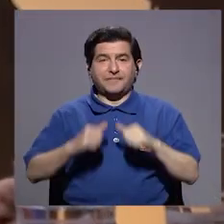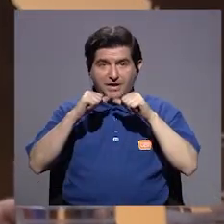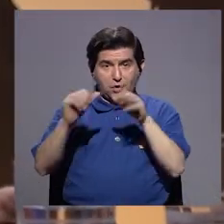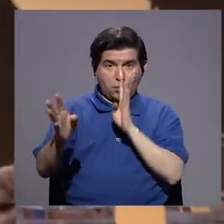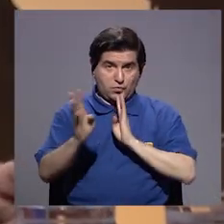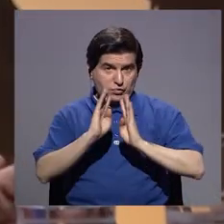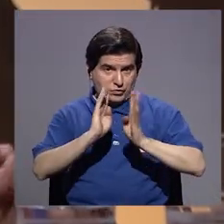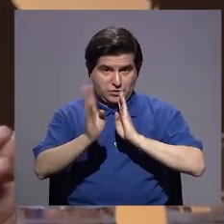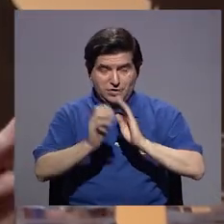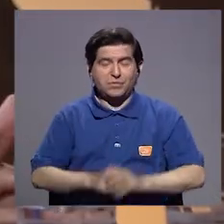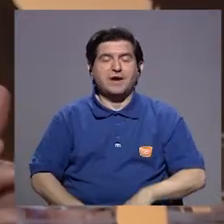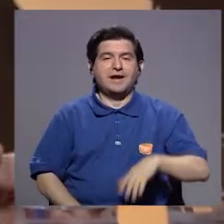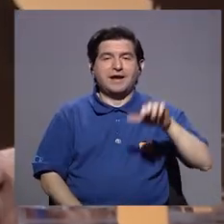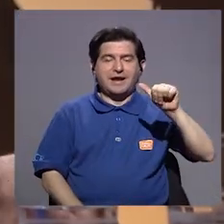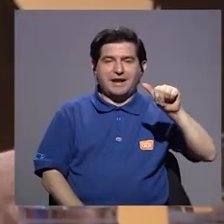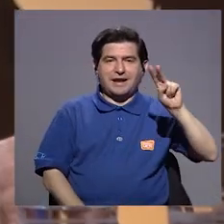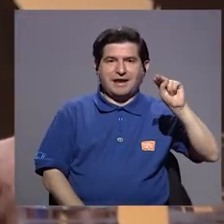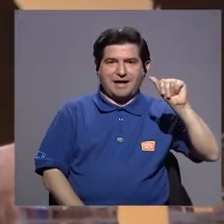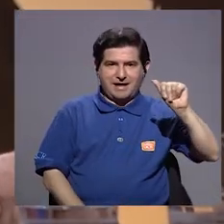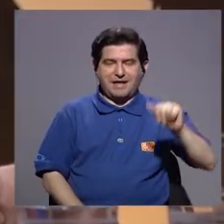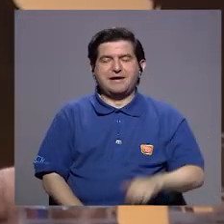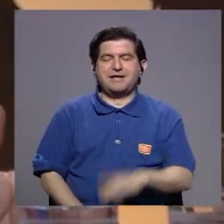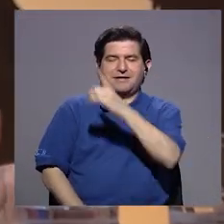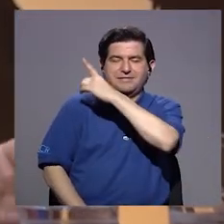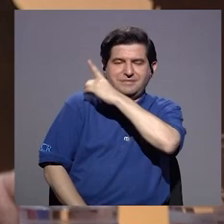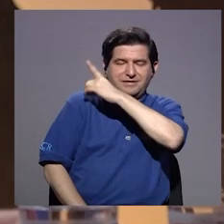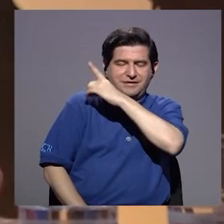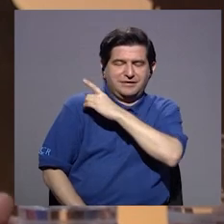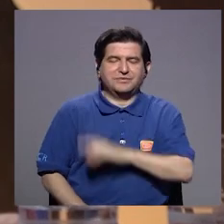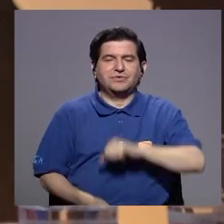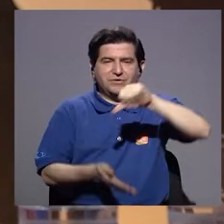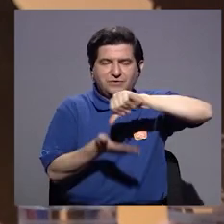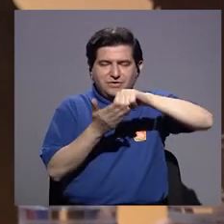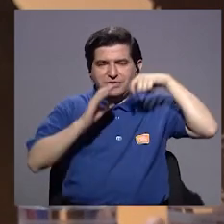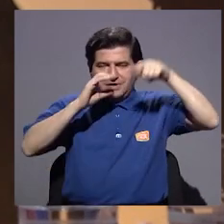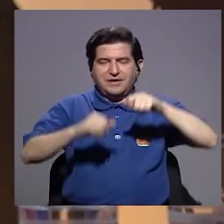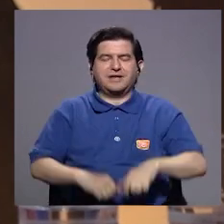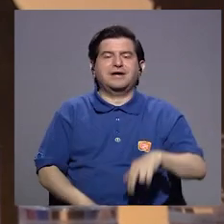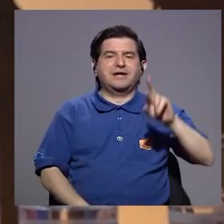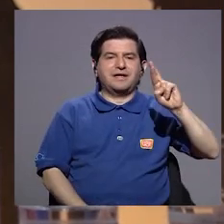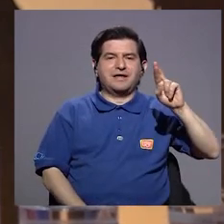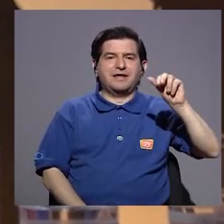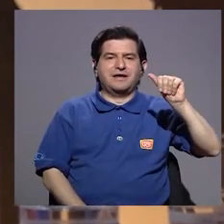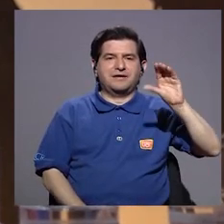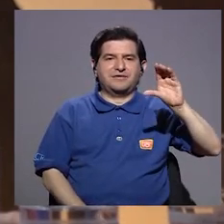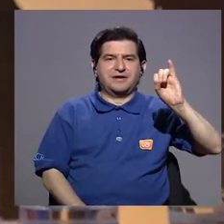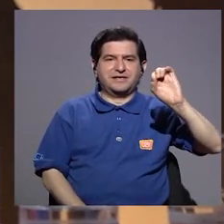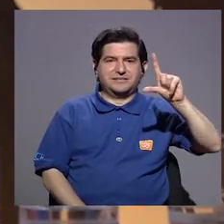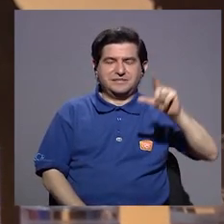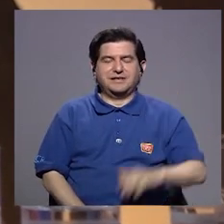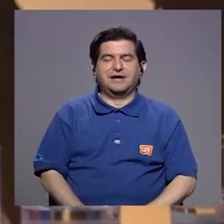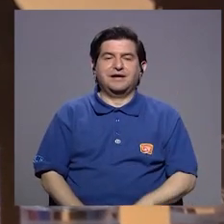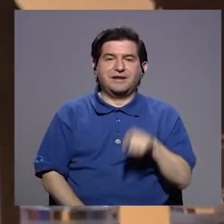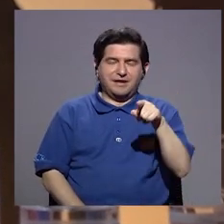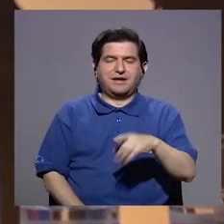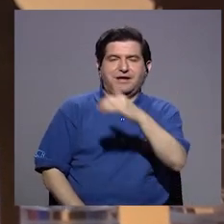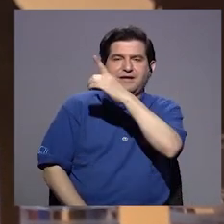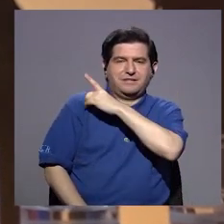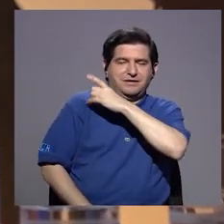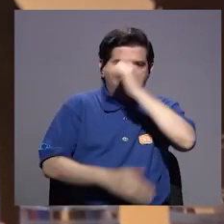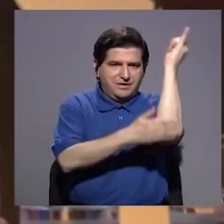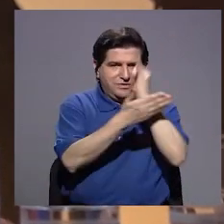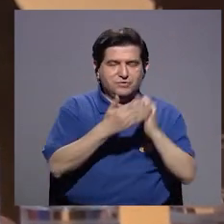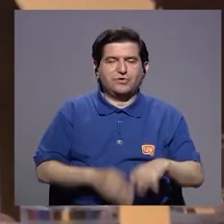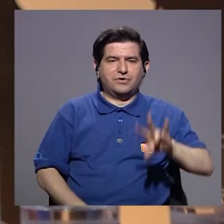Seguimos conversando con Ana Xochitl, directora del Centro de Cine, y Raciel del Toro, director artístico del 7º